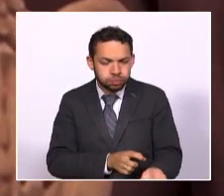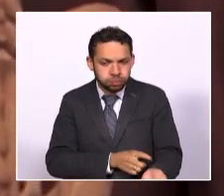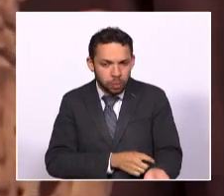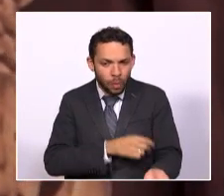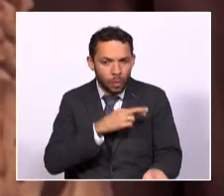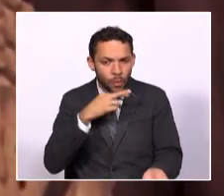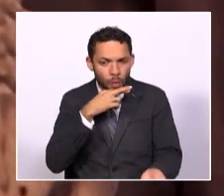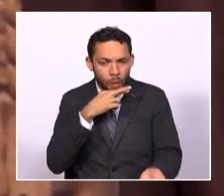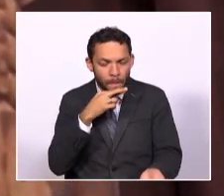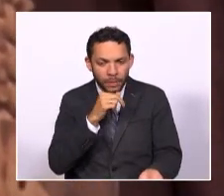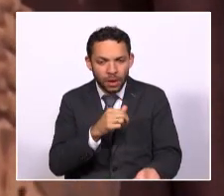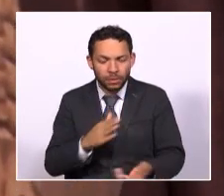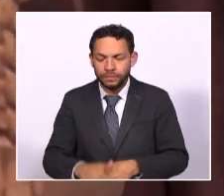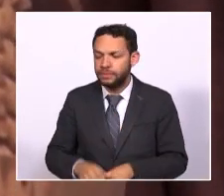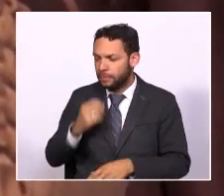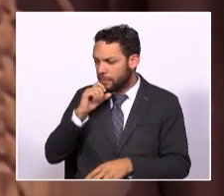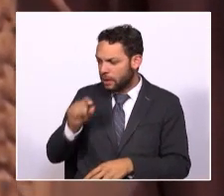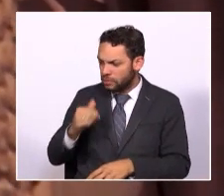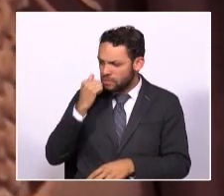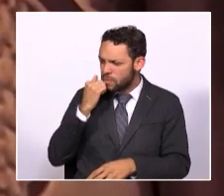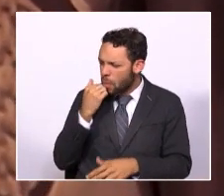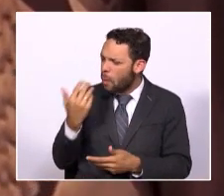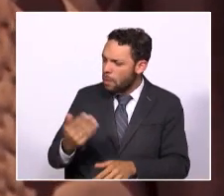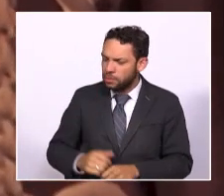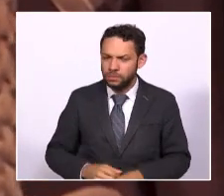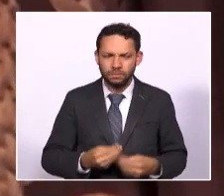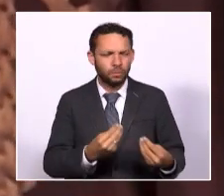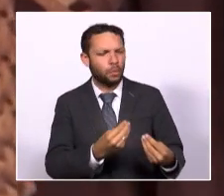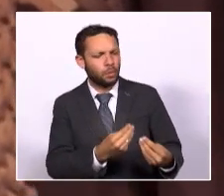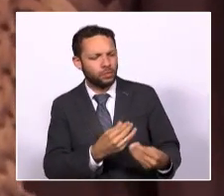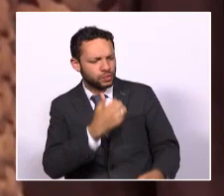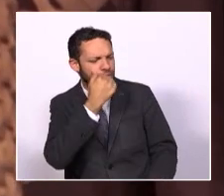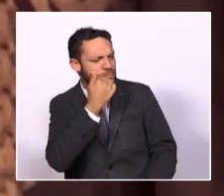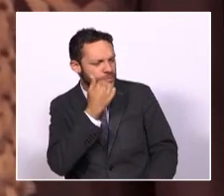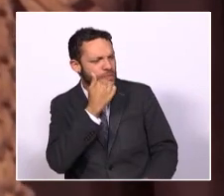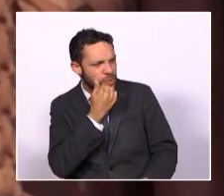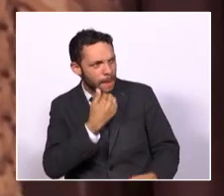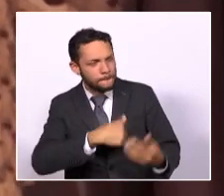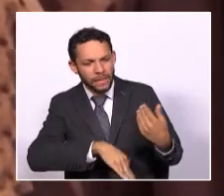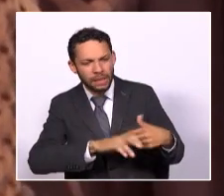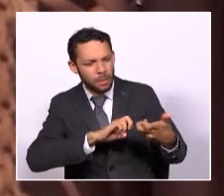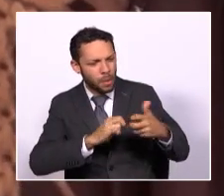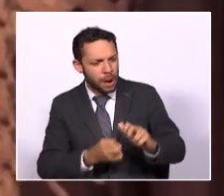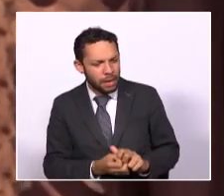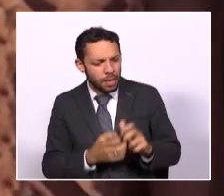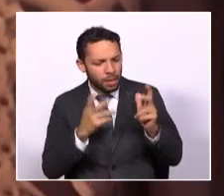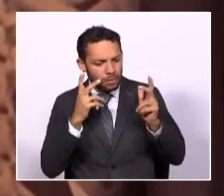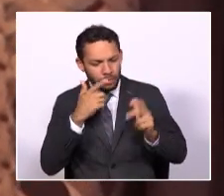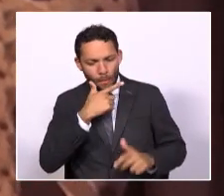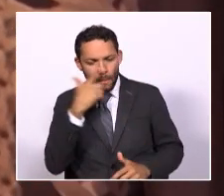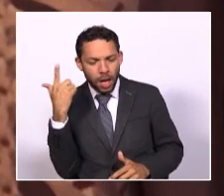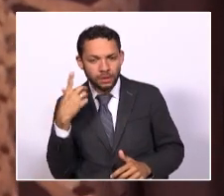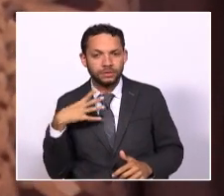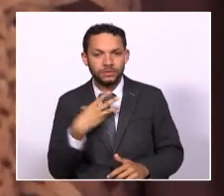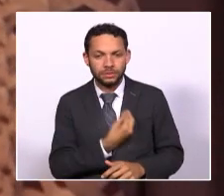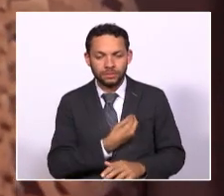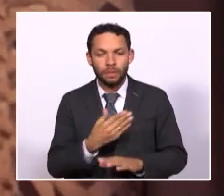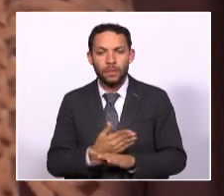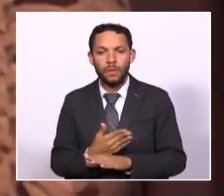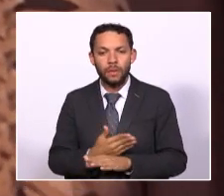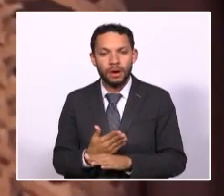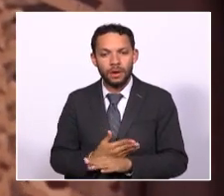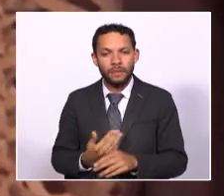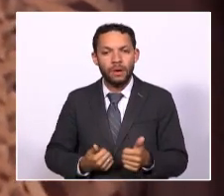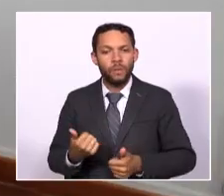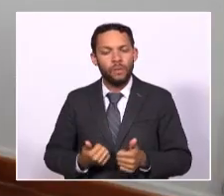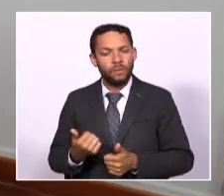es su menstruación? No, doctor, eso es cantidad. ¿Ustedes creen que el problema ya era la anemia? No, yo tenía que cuadrarle, era el problema del